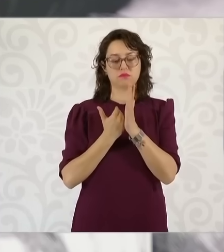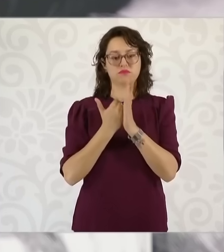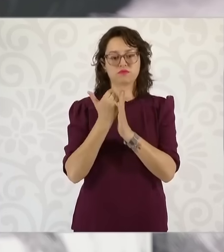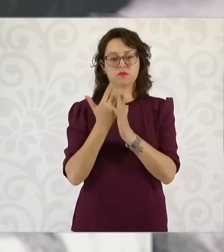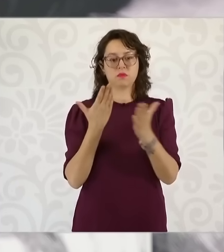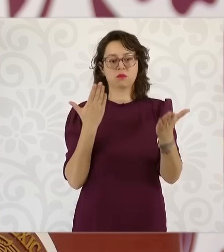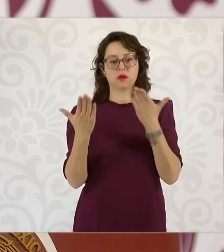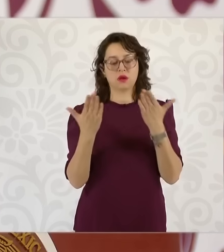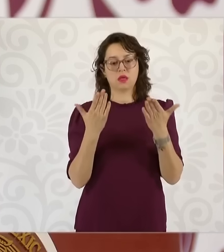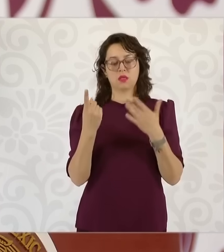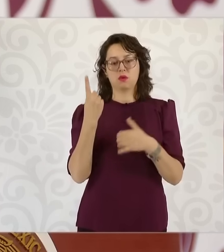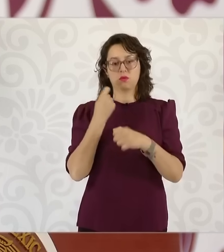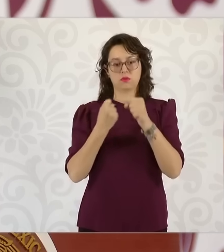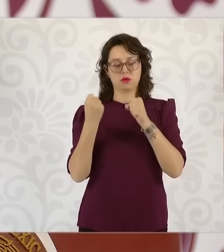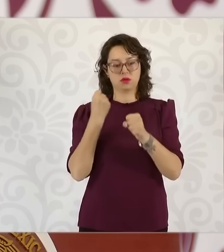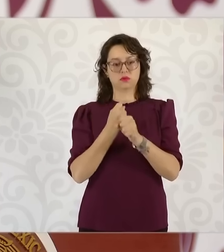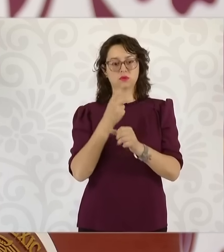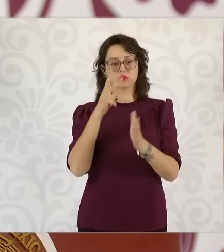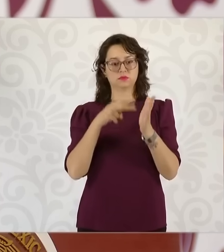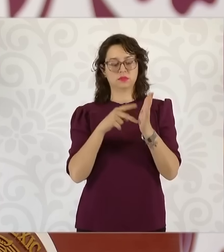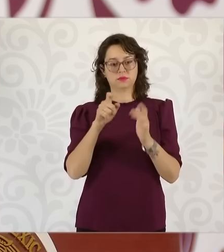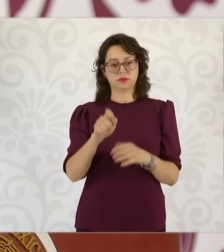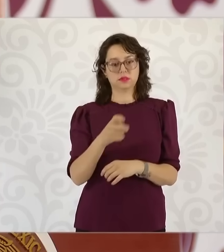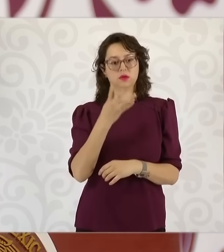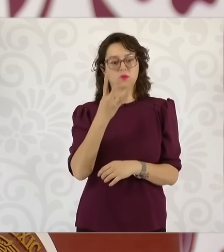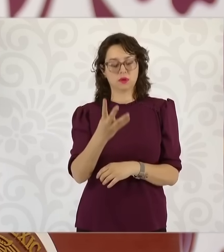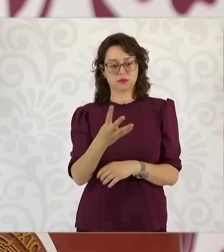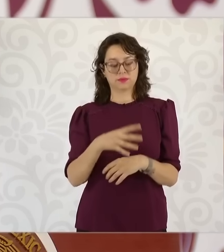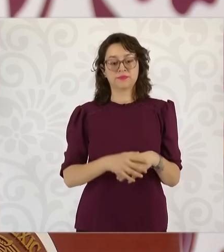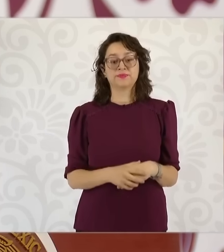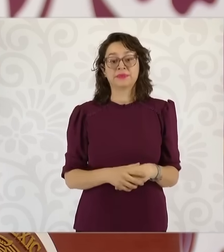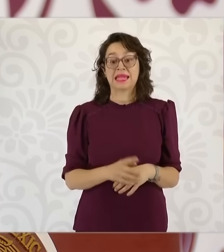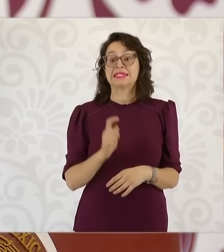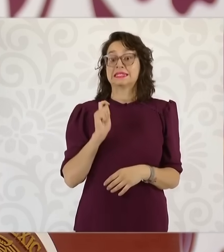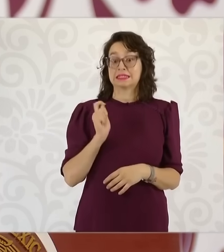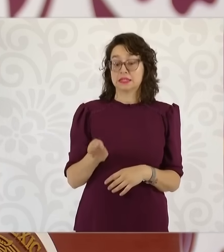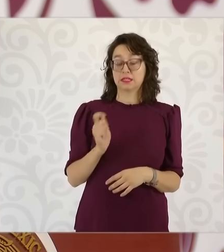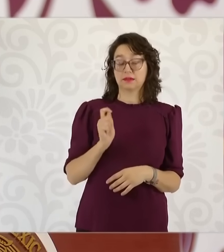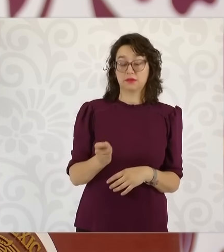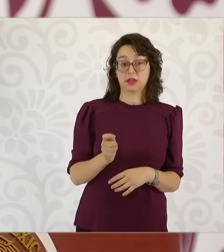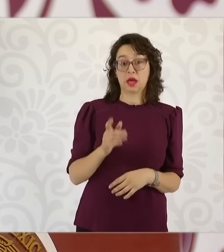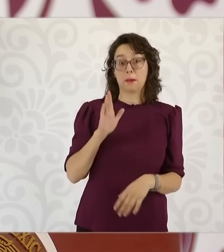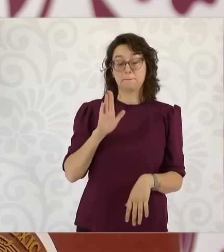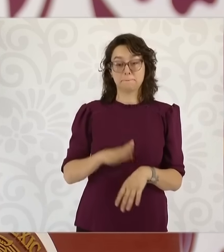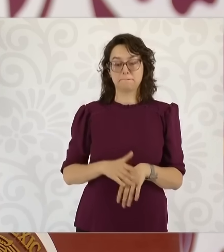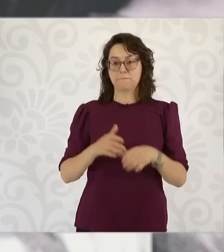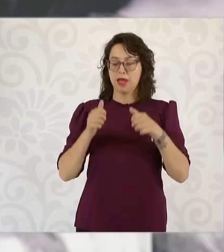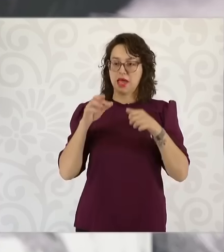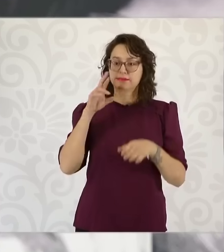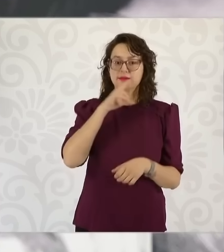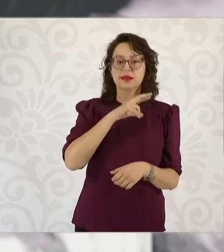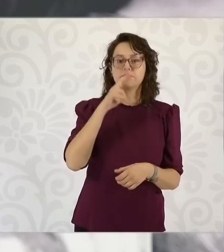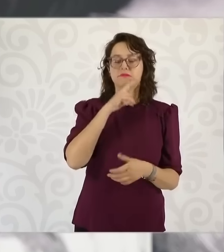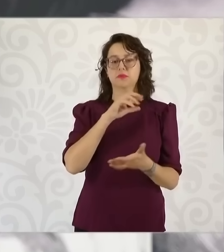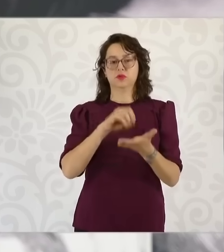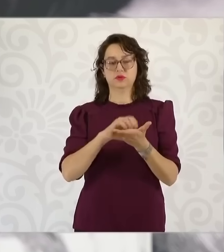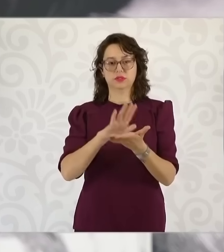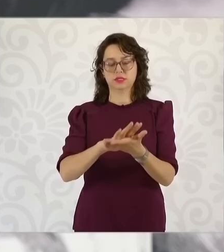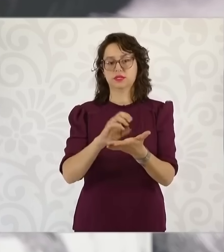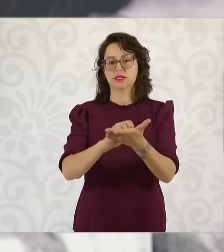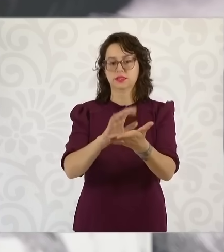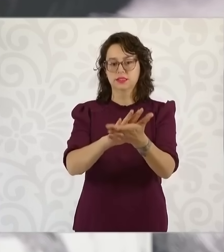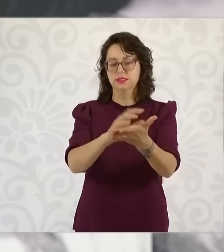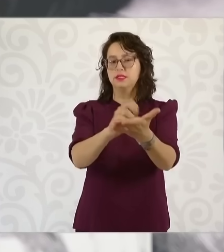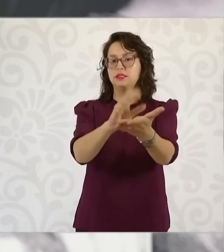2024. Esto es lo que nos permite tener mucho mayor productividad en las consultas de especialidad.